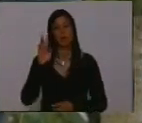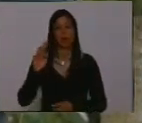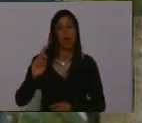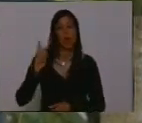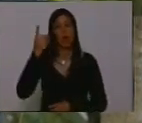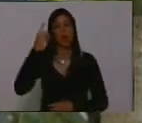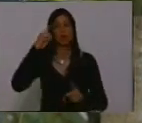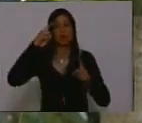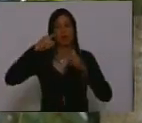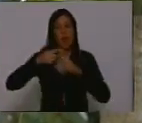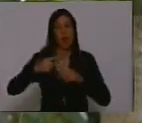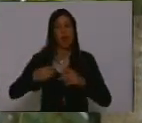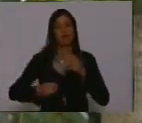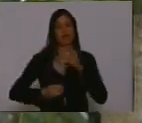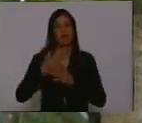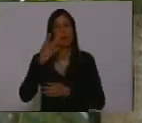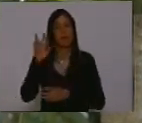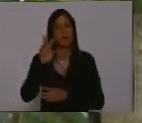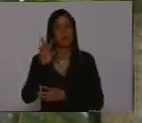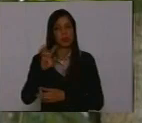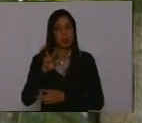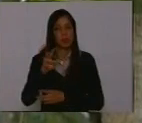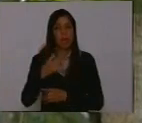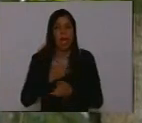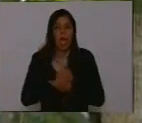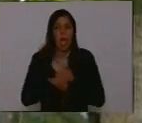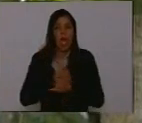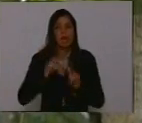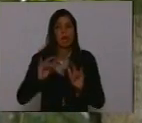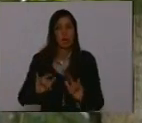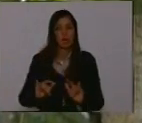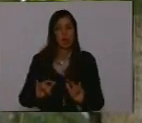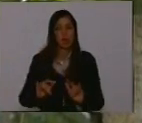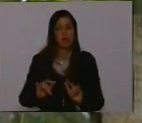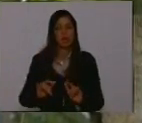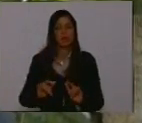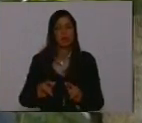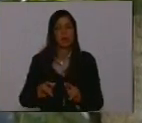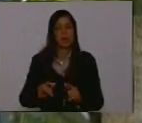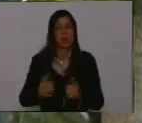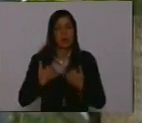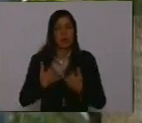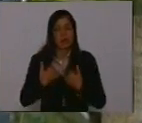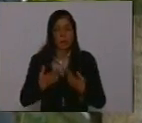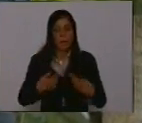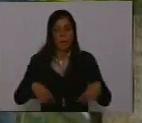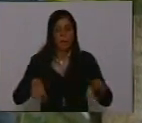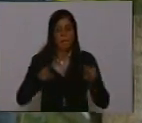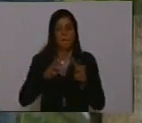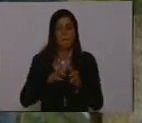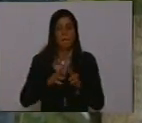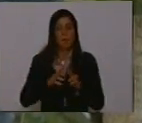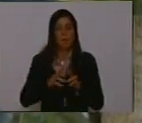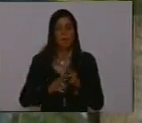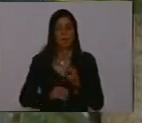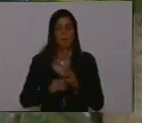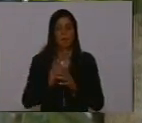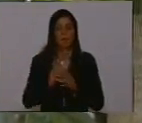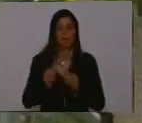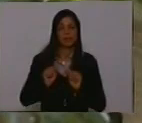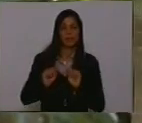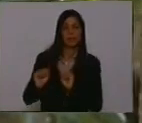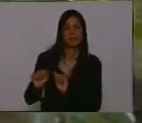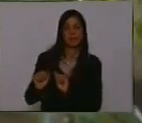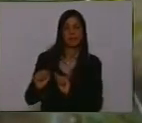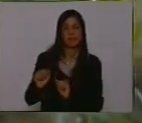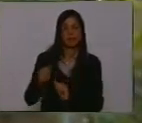podemos construir. Construyámosla con amor, construyámosla desde los valores, construyámoslo en oposición a